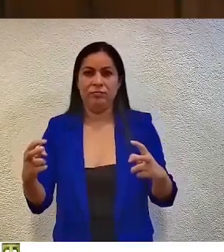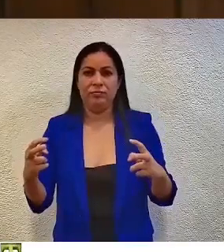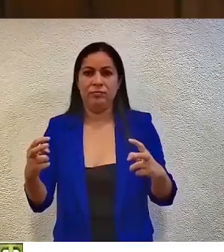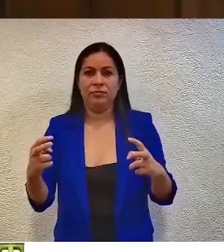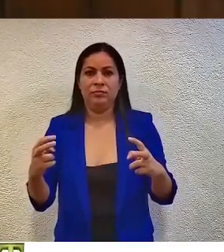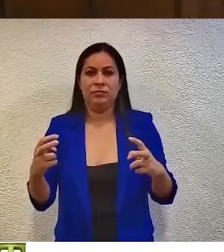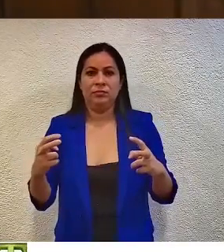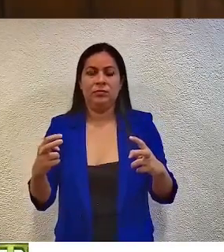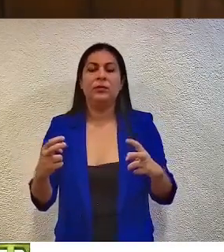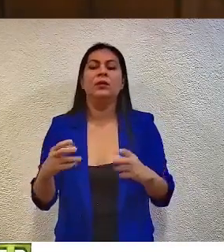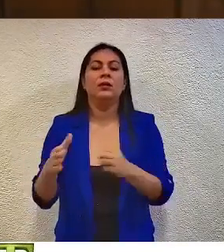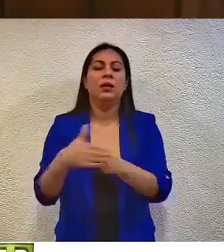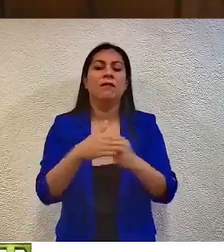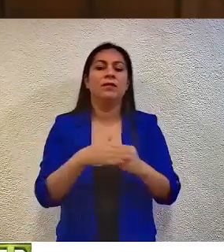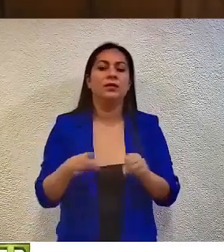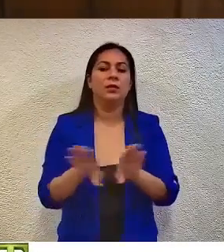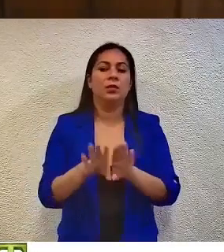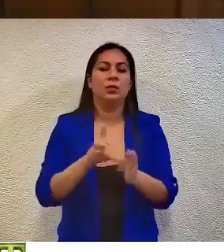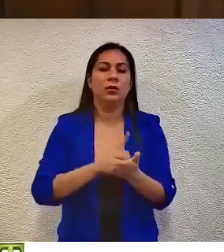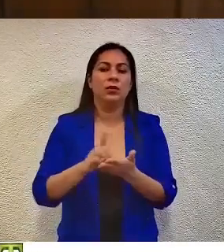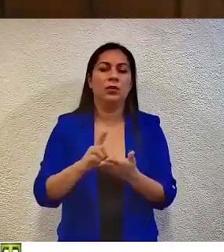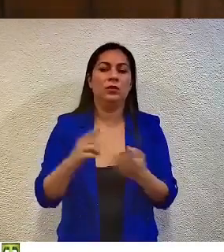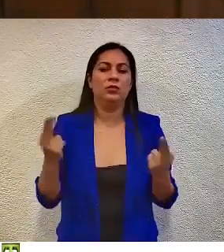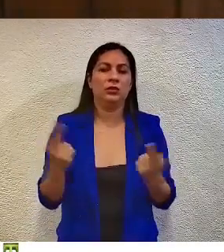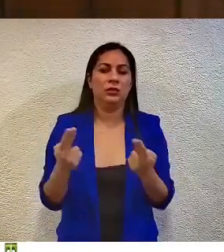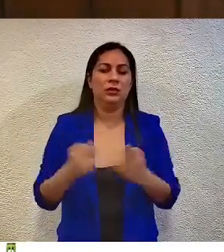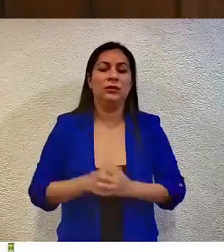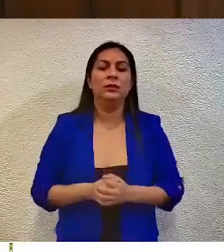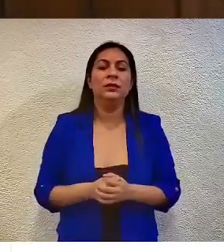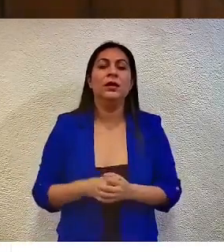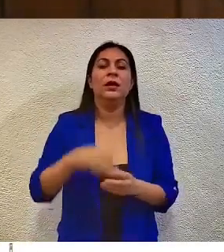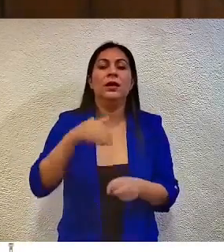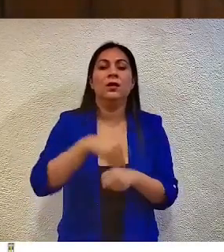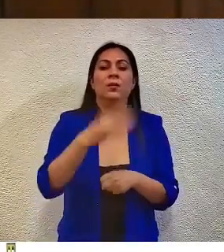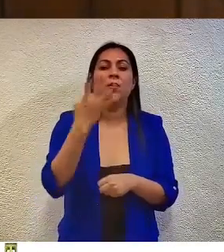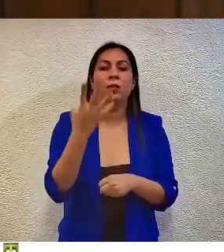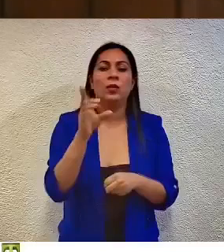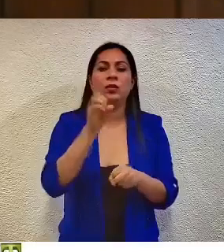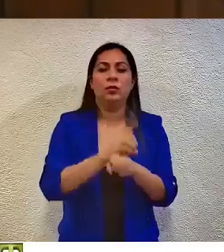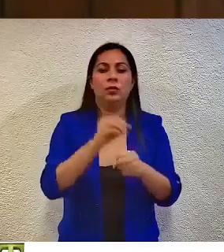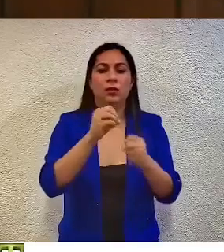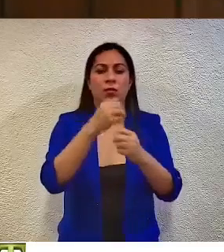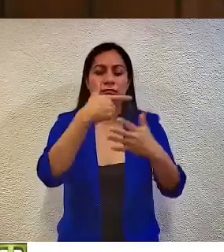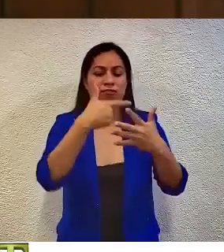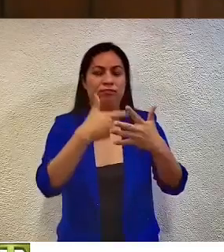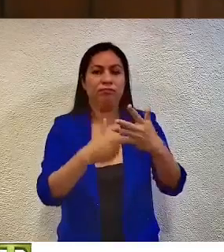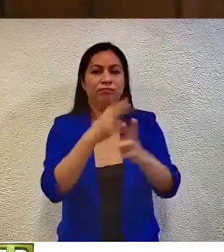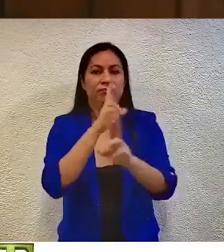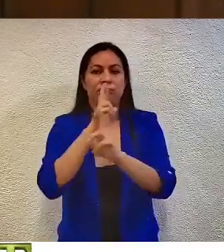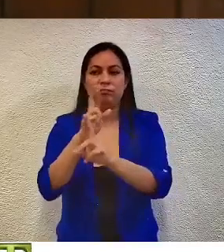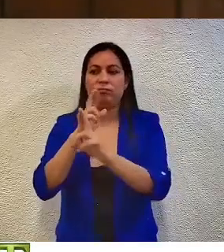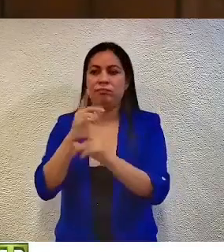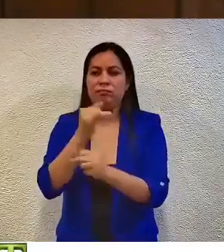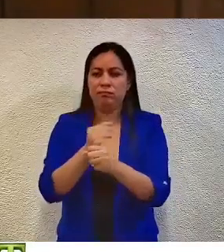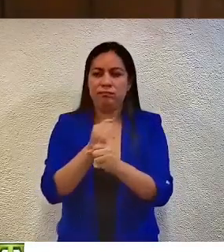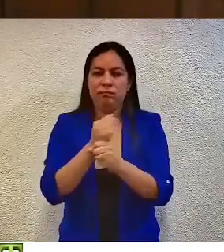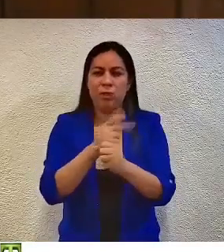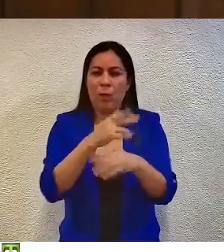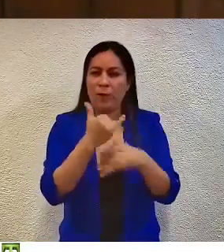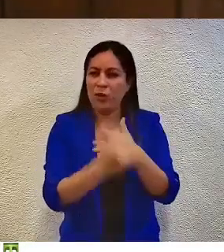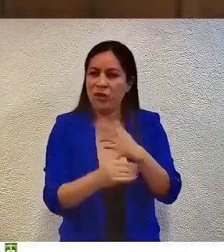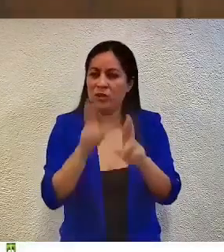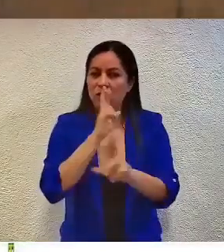y notifíquese como en derecho corresponda. El cuarto asunto listado para analizar y resolver se trata de un proyecto